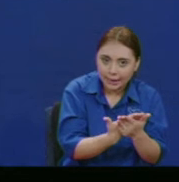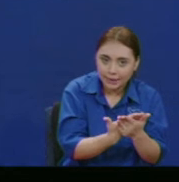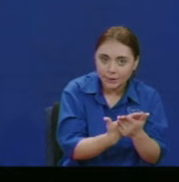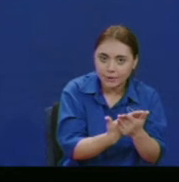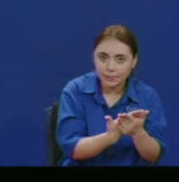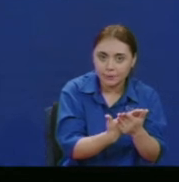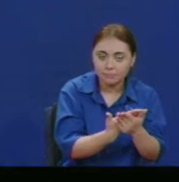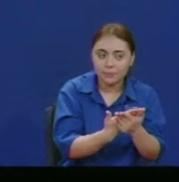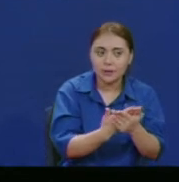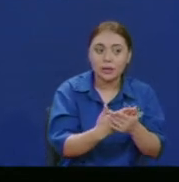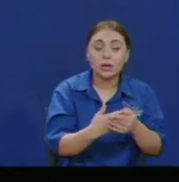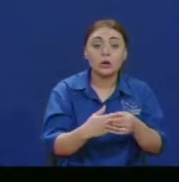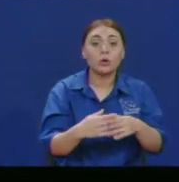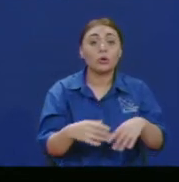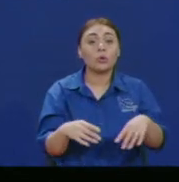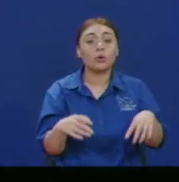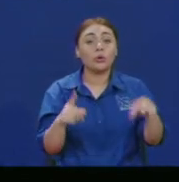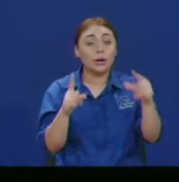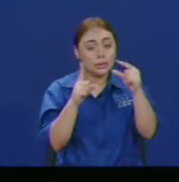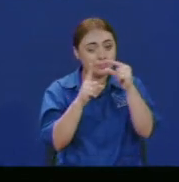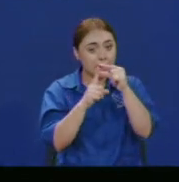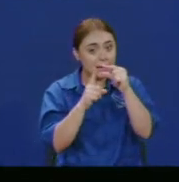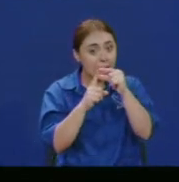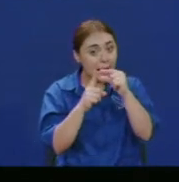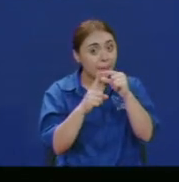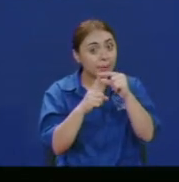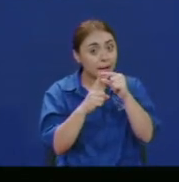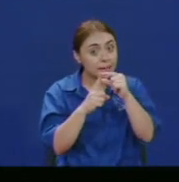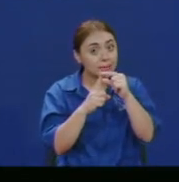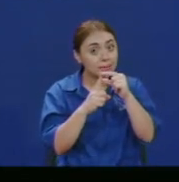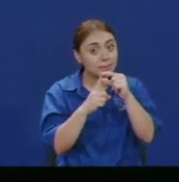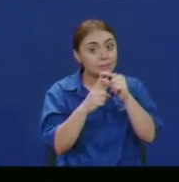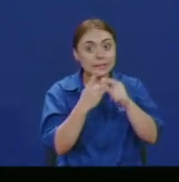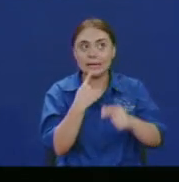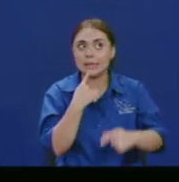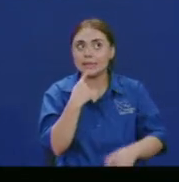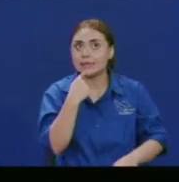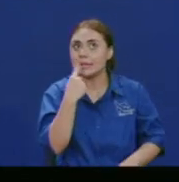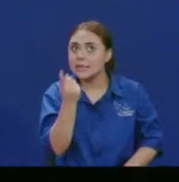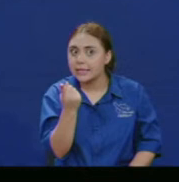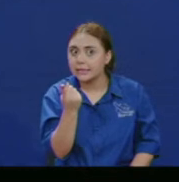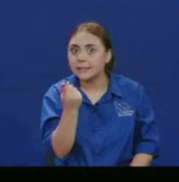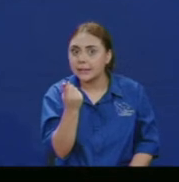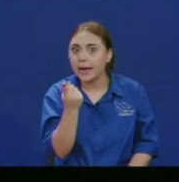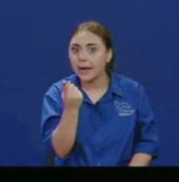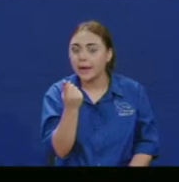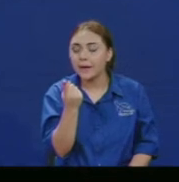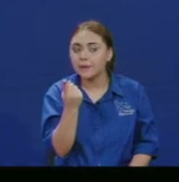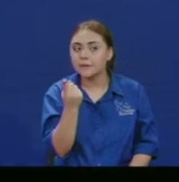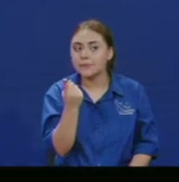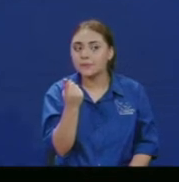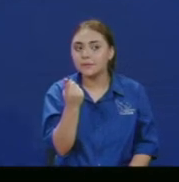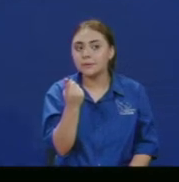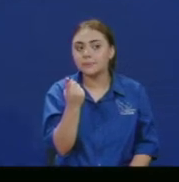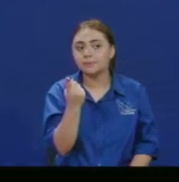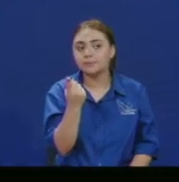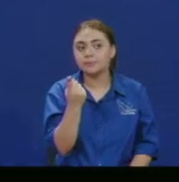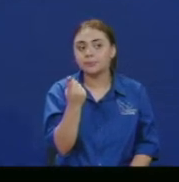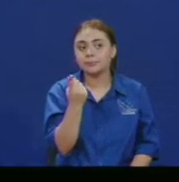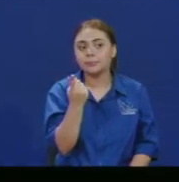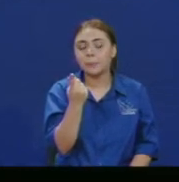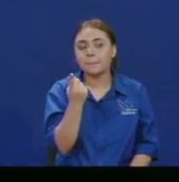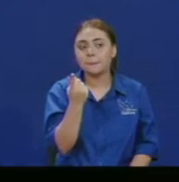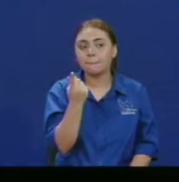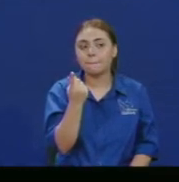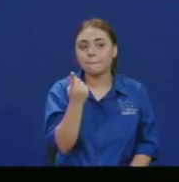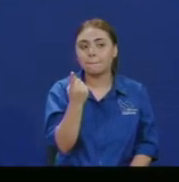O sea, todos ofendemos. Pero si alguno no tropieza en lo que dice, esos son los valores normales.